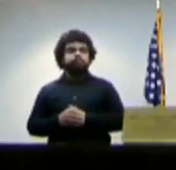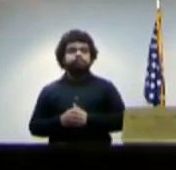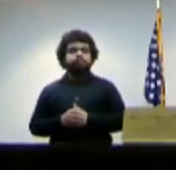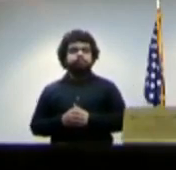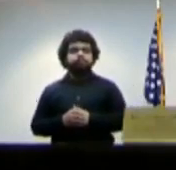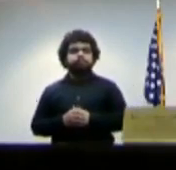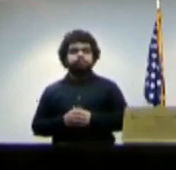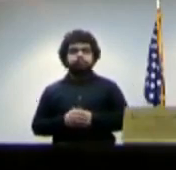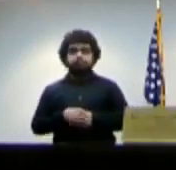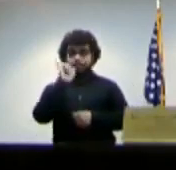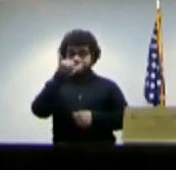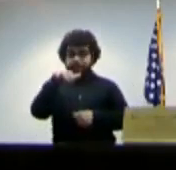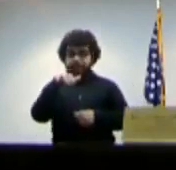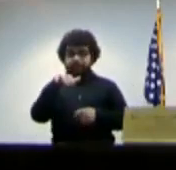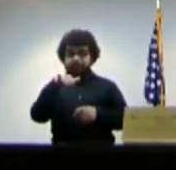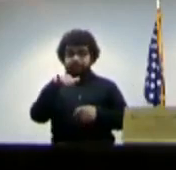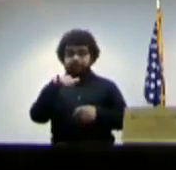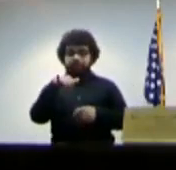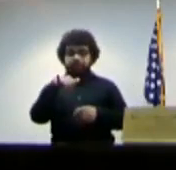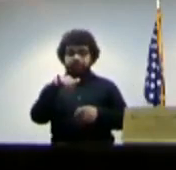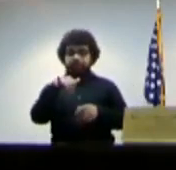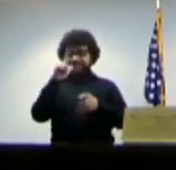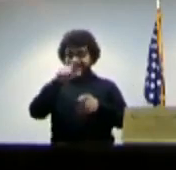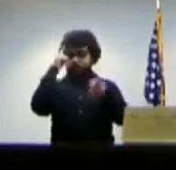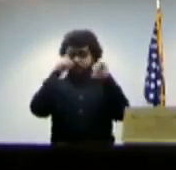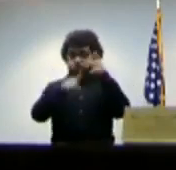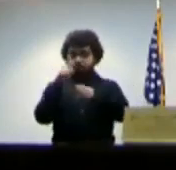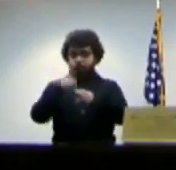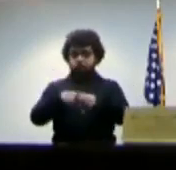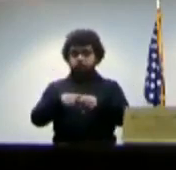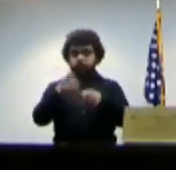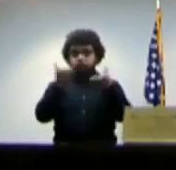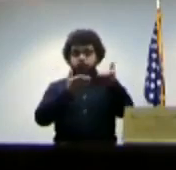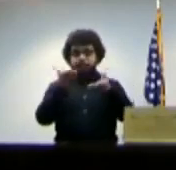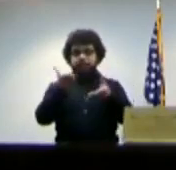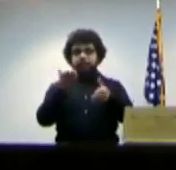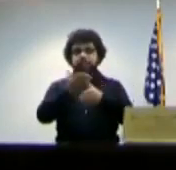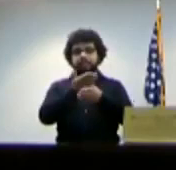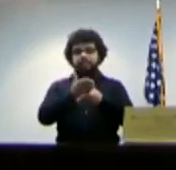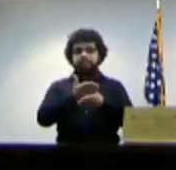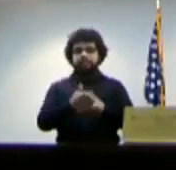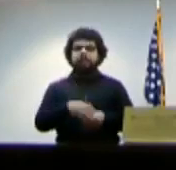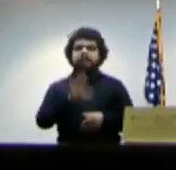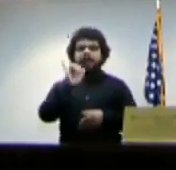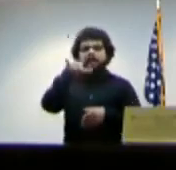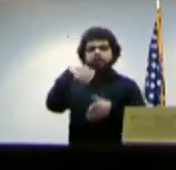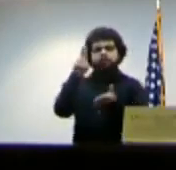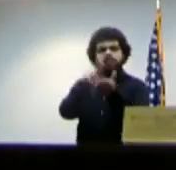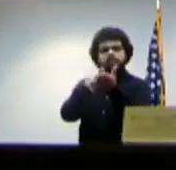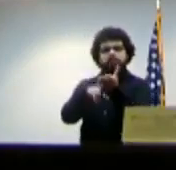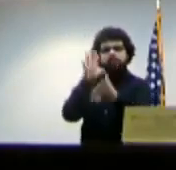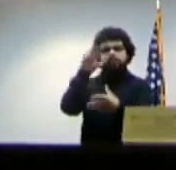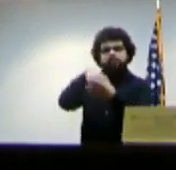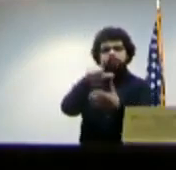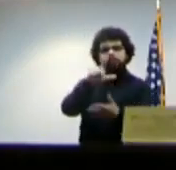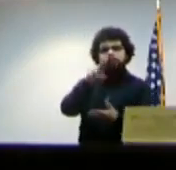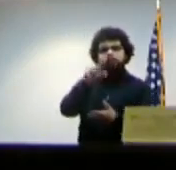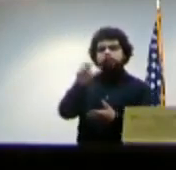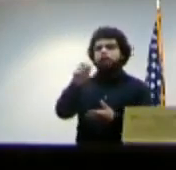Ese acuerdo de servicios compartidos, el Shared Service, es un acuerdo que existe entre la autoridad. ¿Está en el contrato que tiene Luma o es un contrato